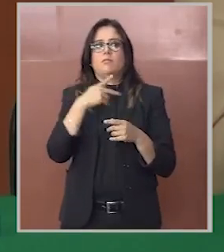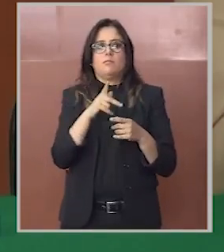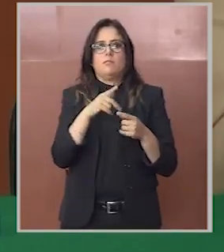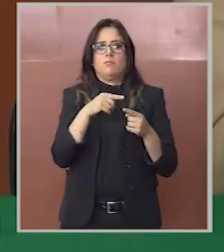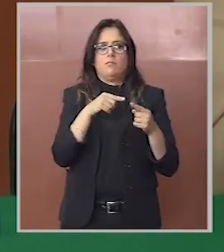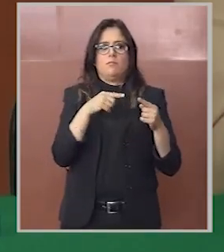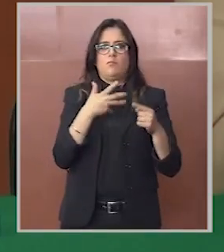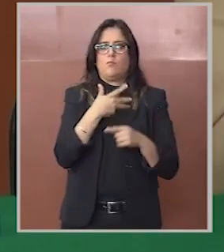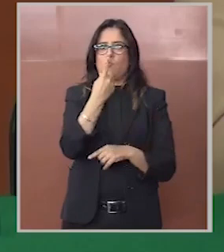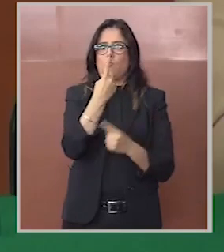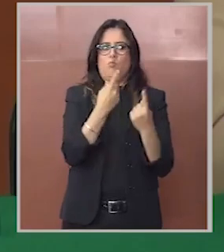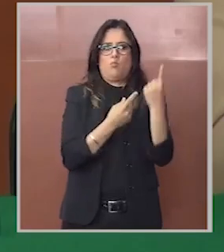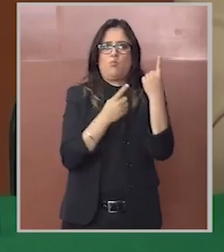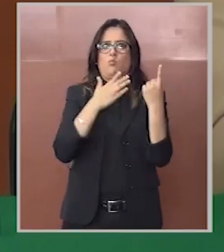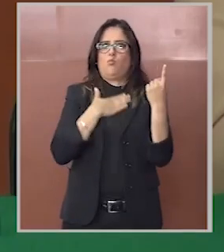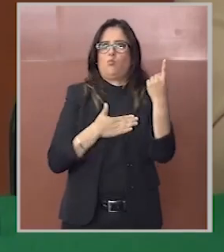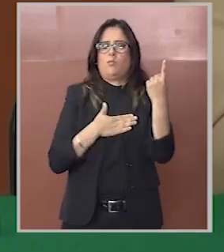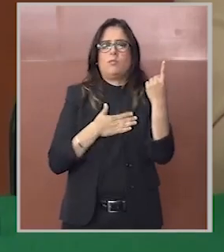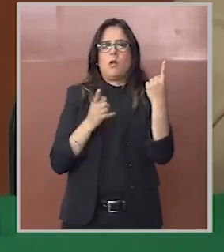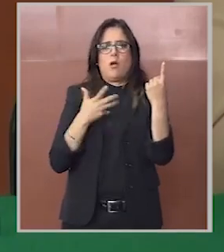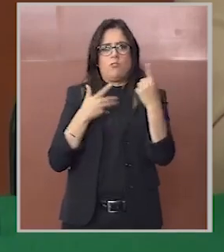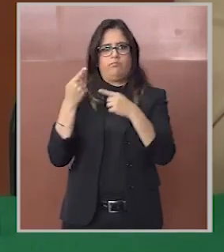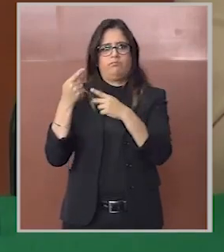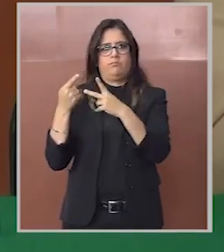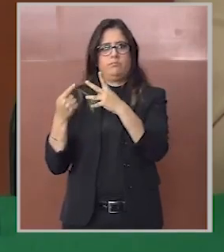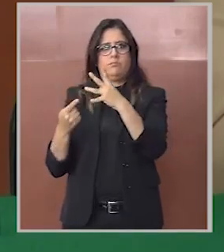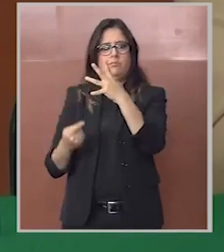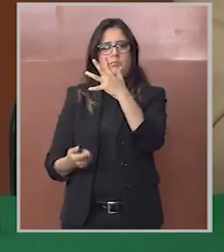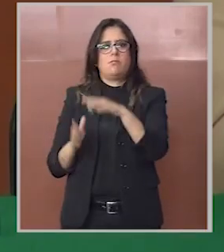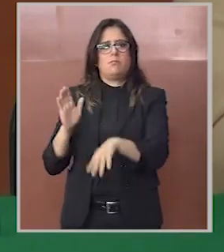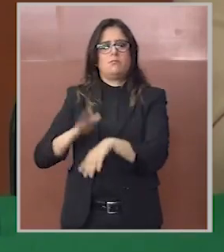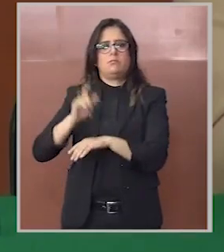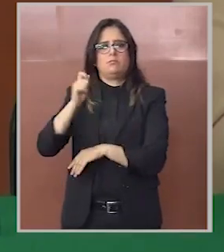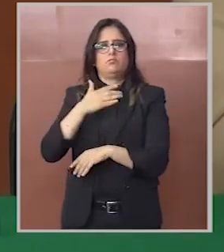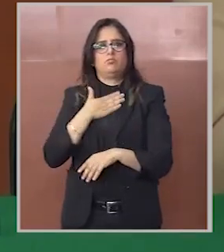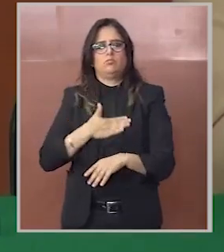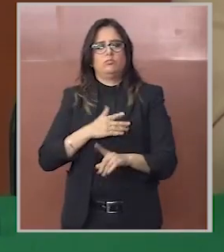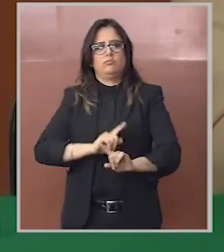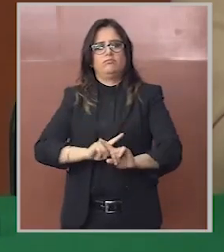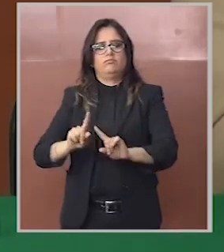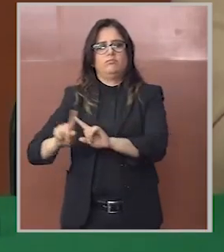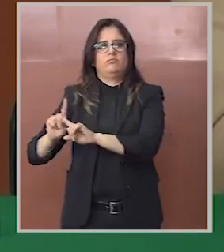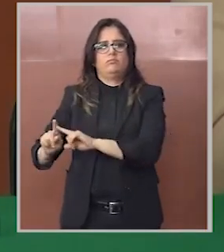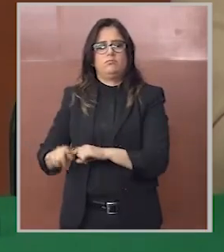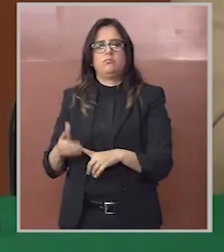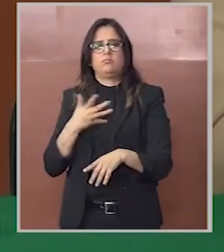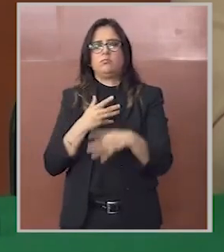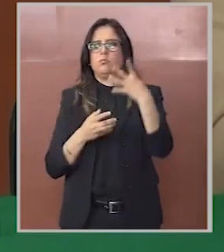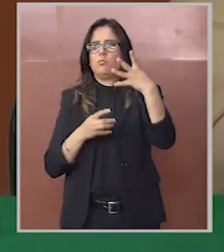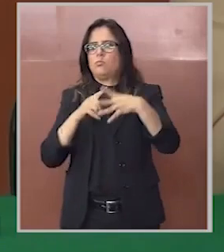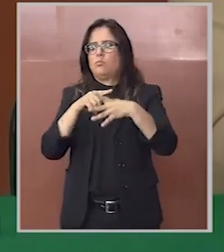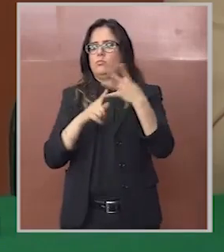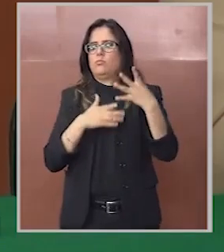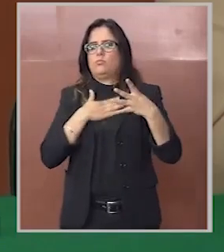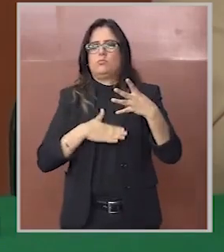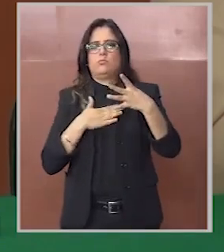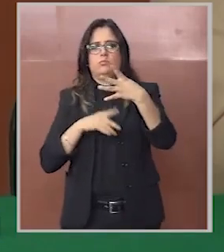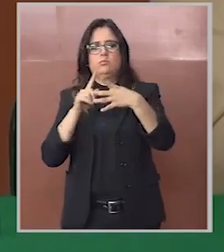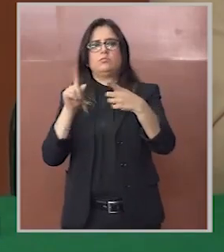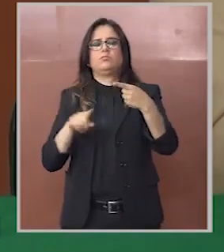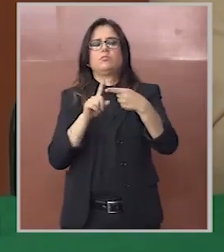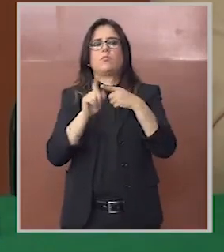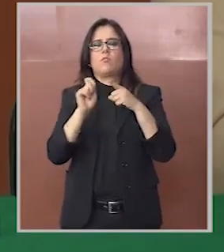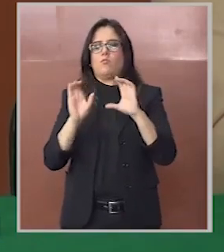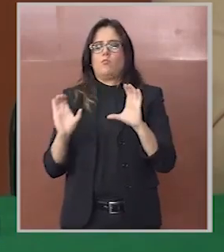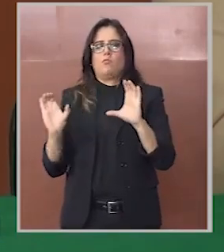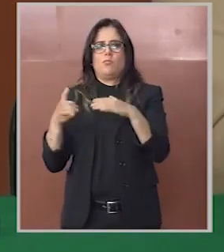justicias Y al menos desde la Ray no nosotras hablamos de las justicias y hablamos de cuatro justicias la justicia comunitaria la